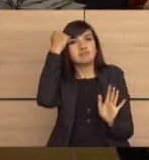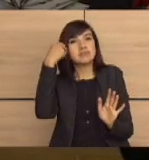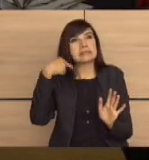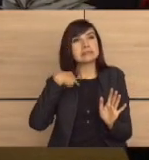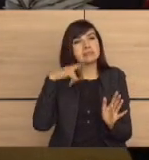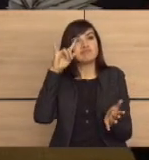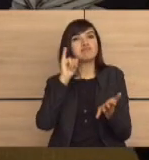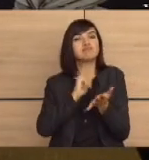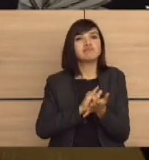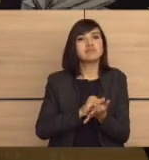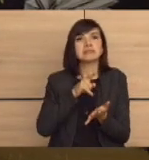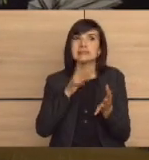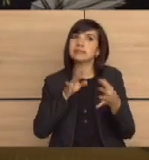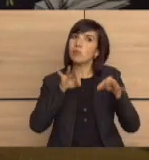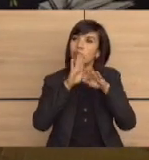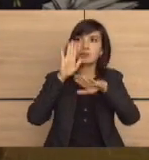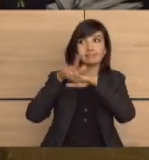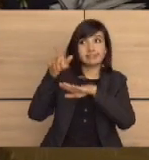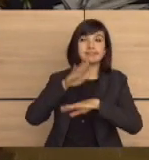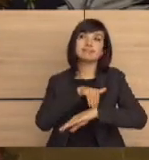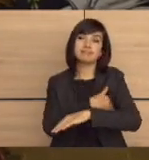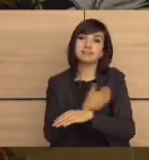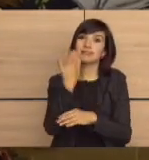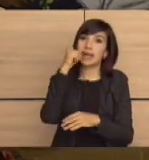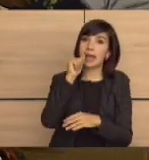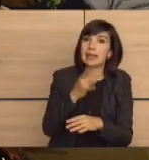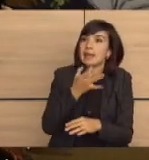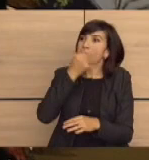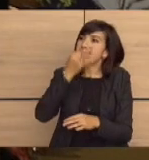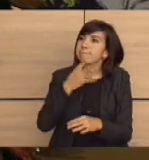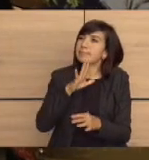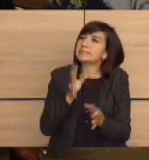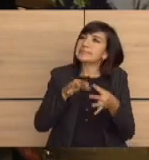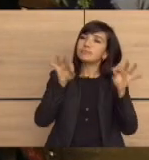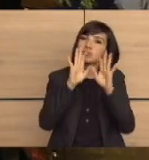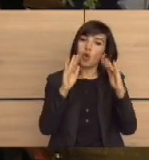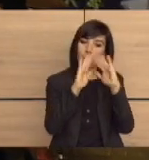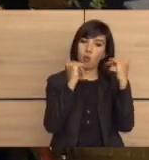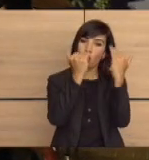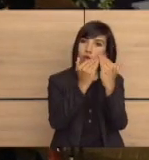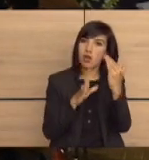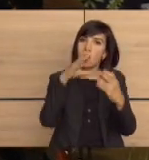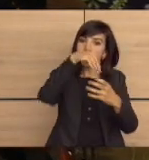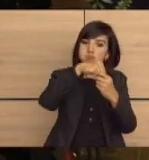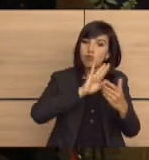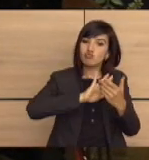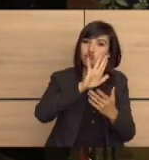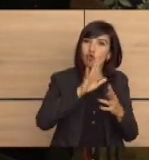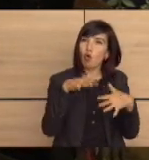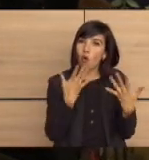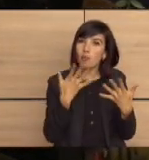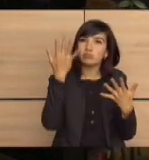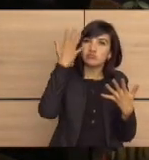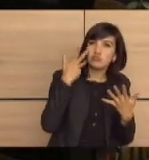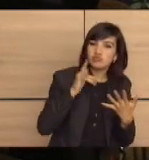que es muy importante que tengan en cuenta las realidades de la escuela, cómo son las dinámicas institucionales,